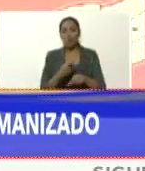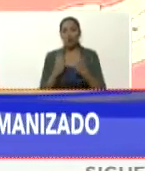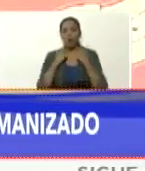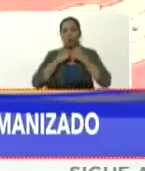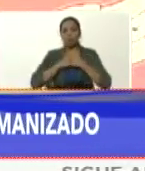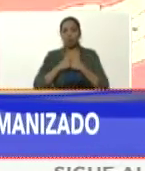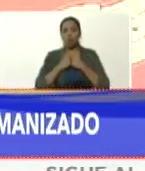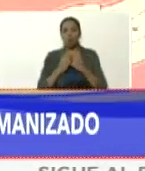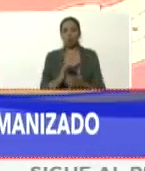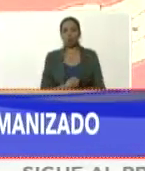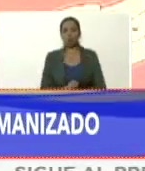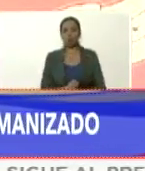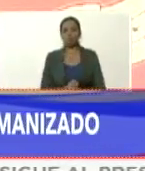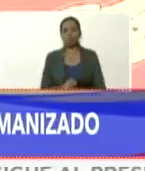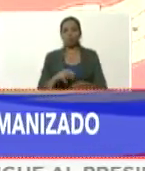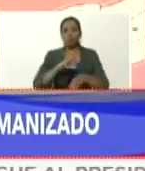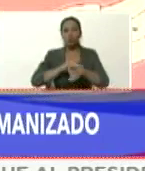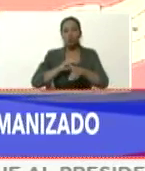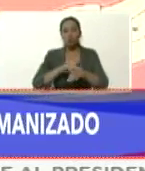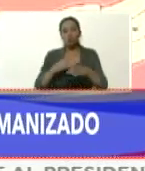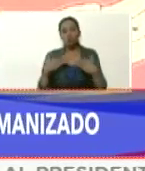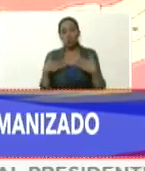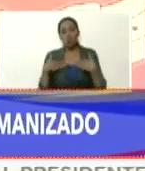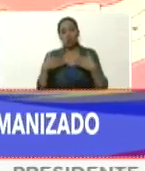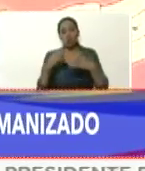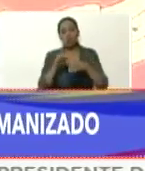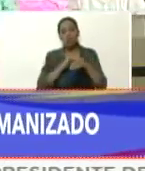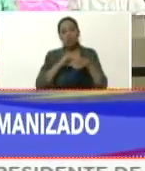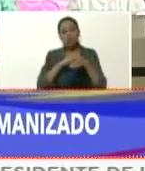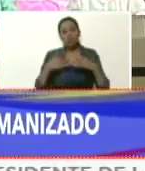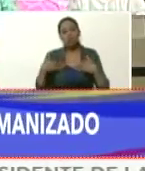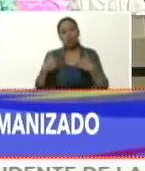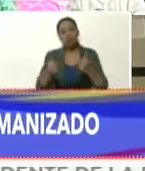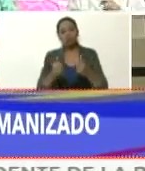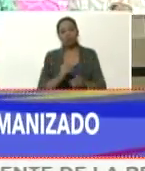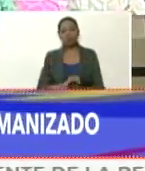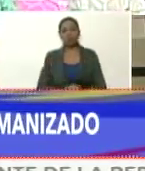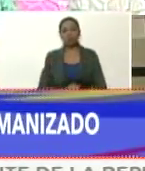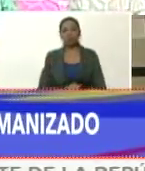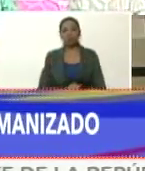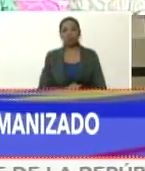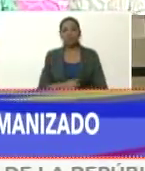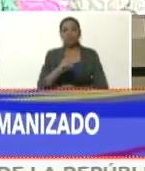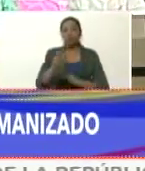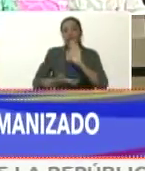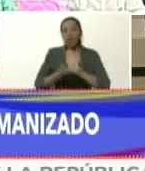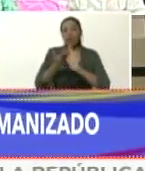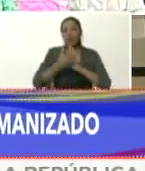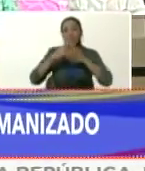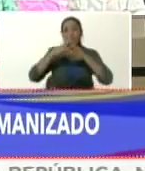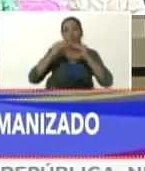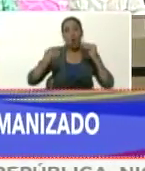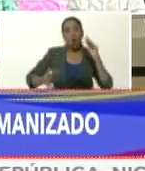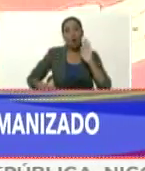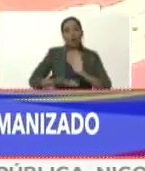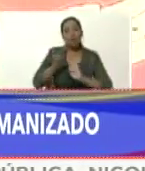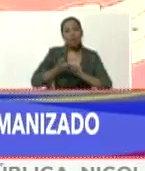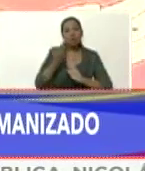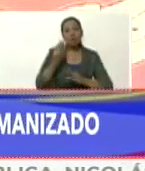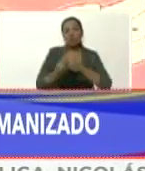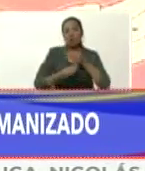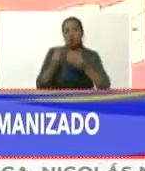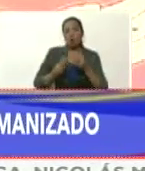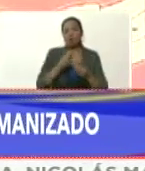Aristóbulis Turi. Doctor Carlos Alvarado, ministro de Salud. Muy importante. ¿Cómo